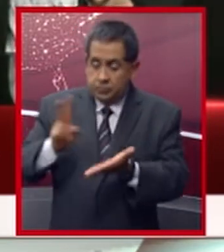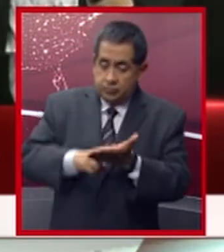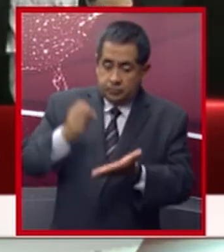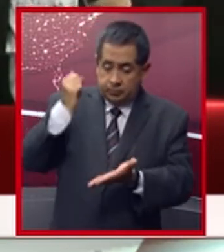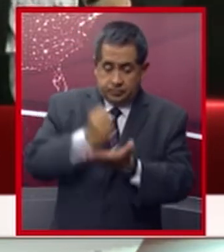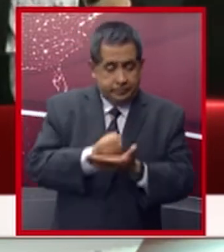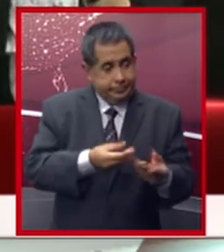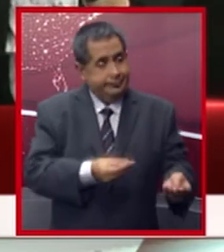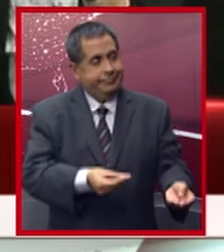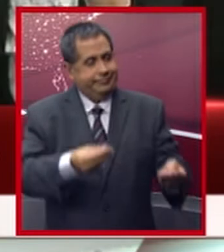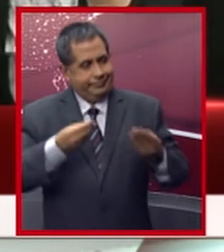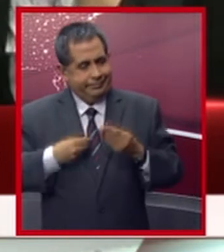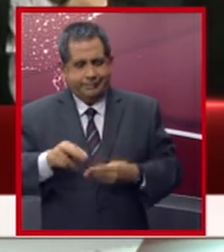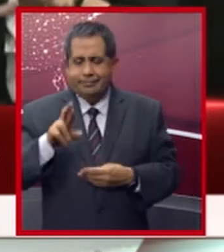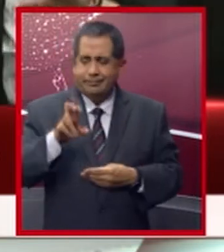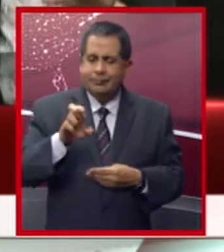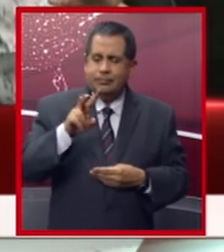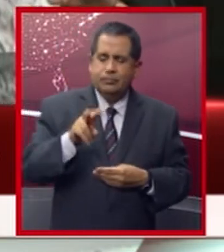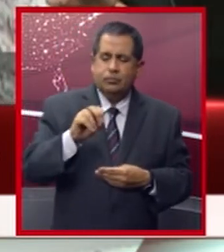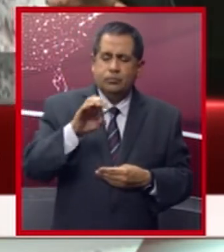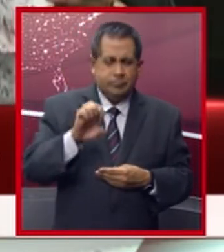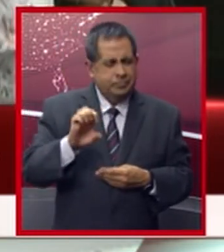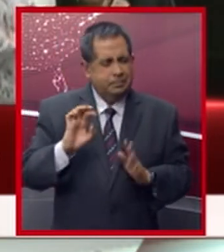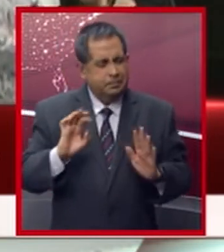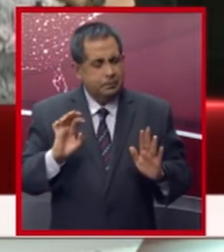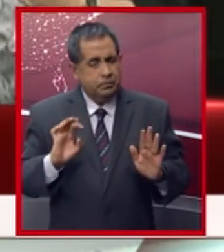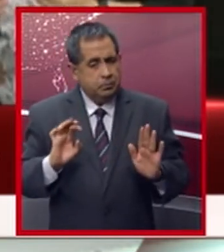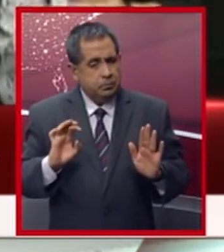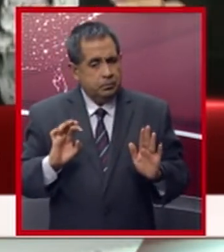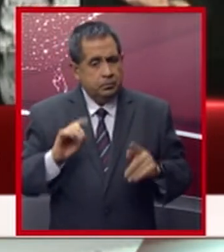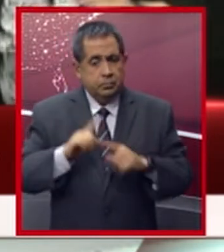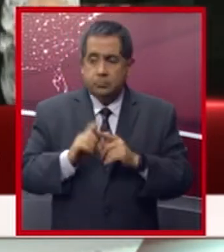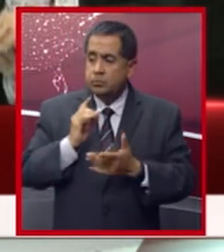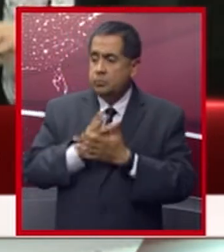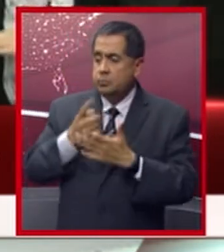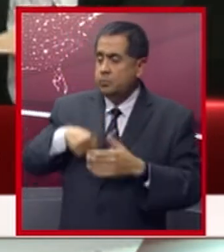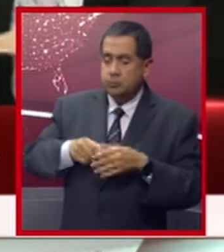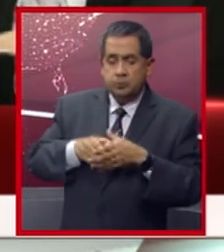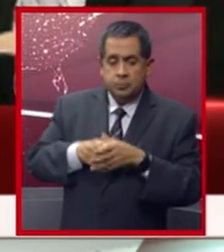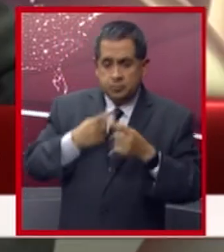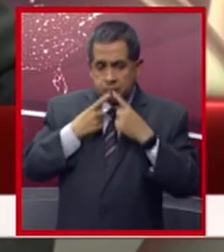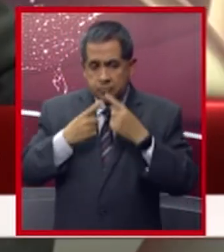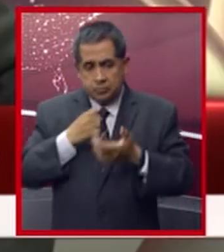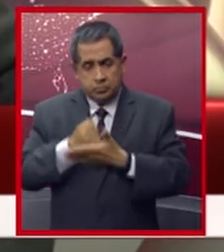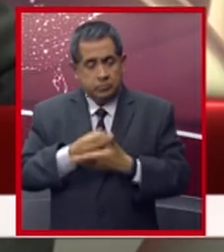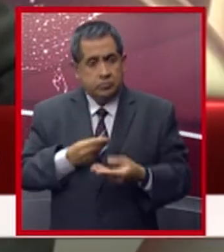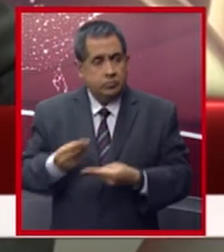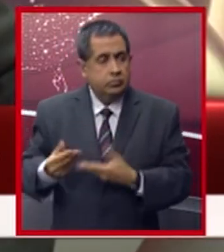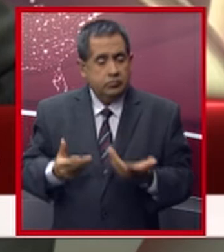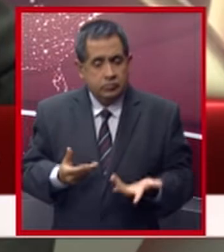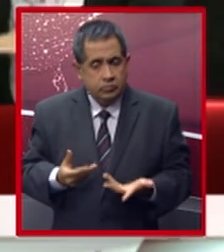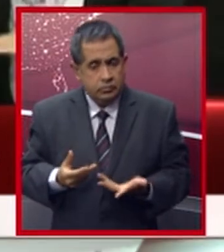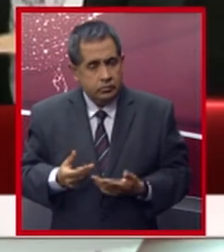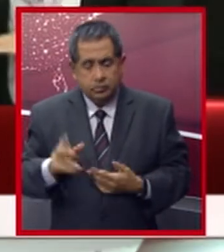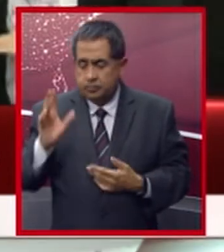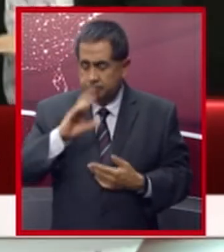registro el REBOE mentado, nada más lo sabían los que lo habían hecho.